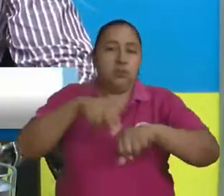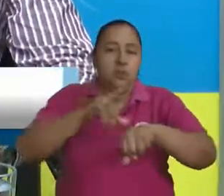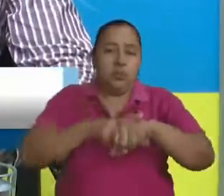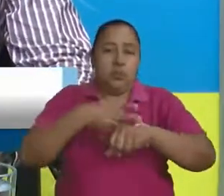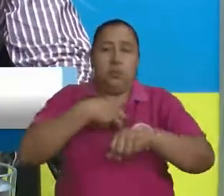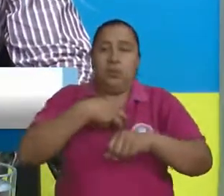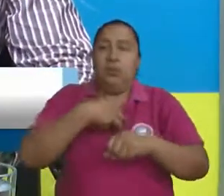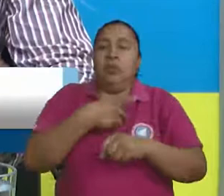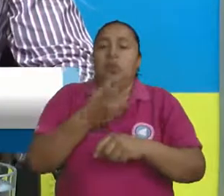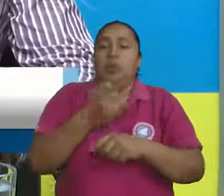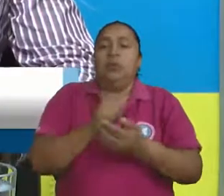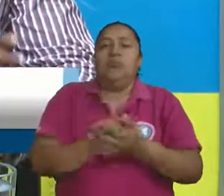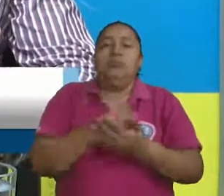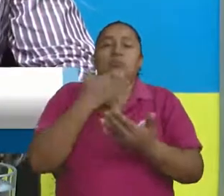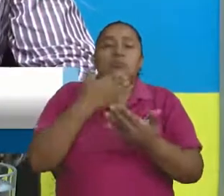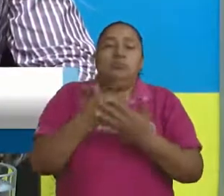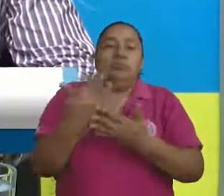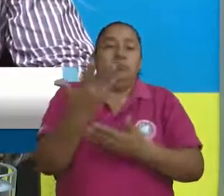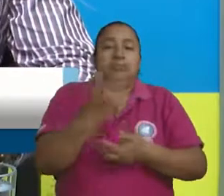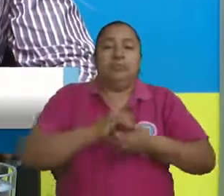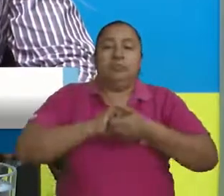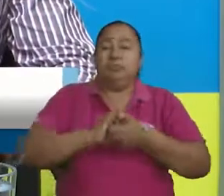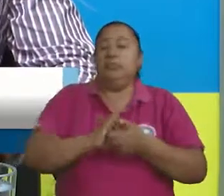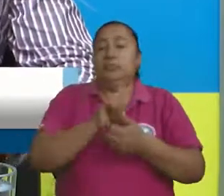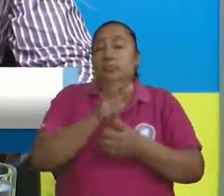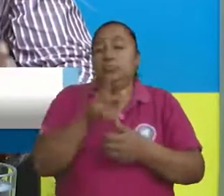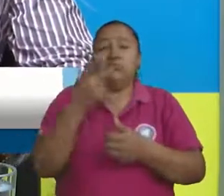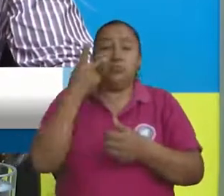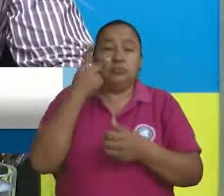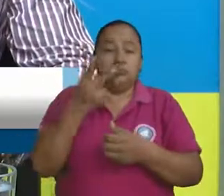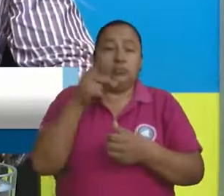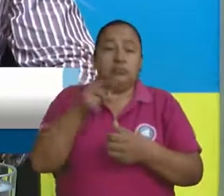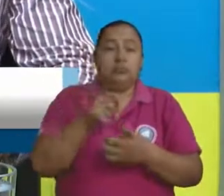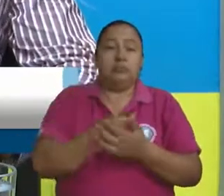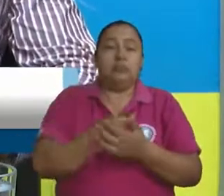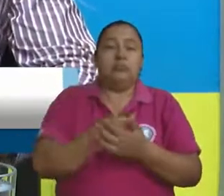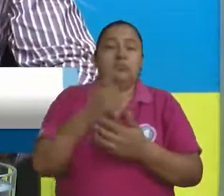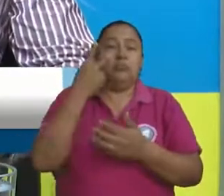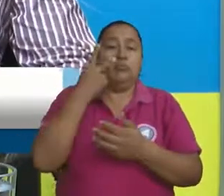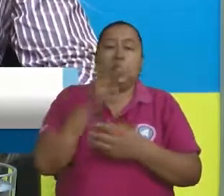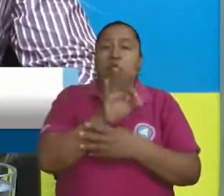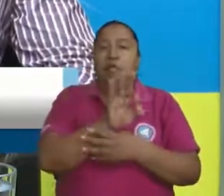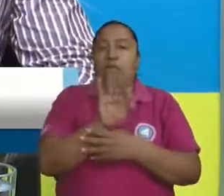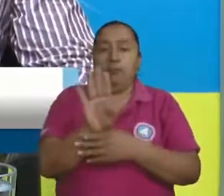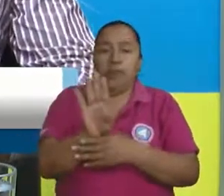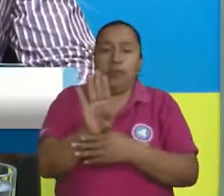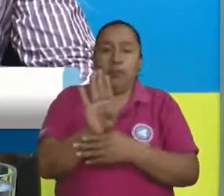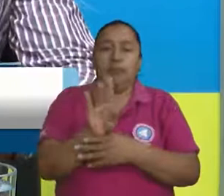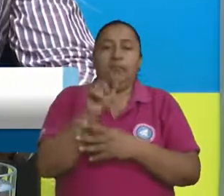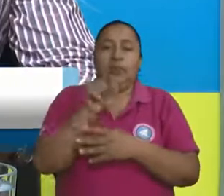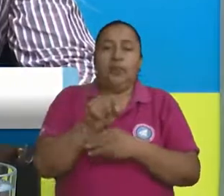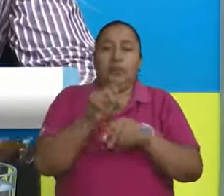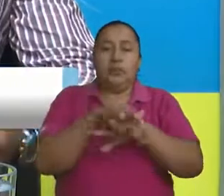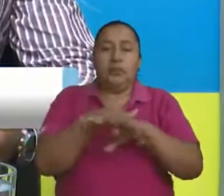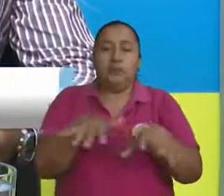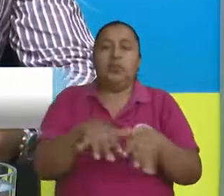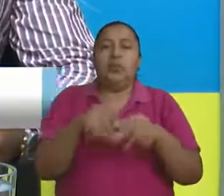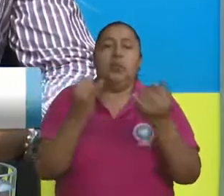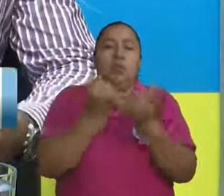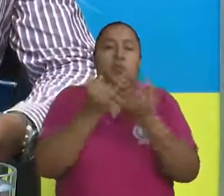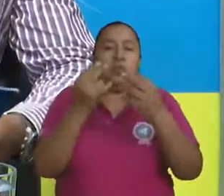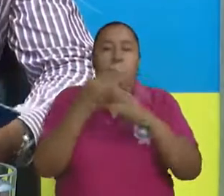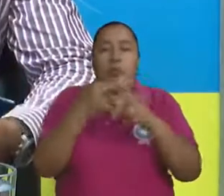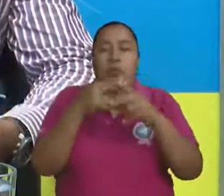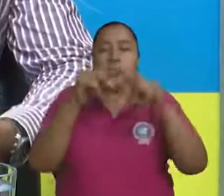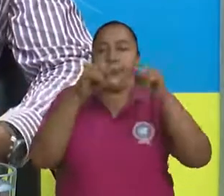Nacional. Gracias a todos los amigos y amigas televidentes que nos ven a través de Facebook. En esta red social aparecemos como